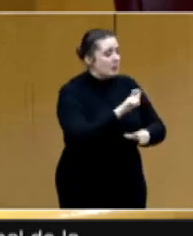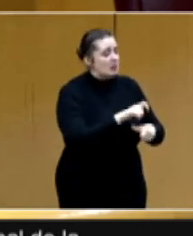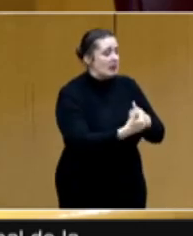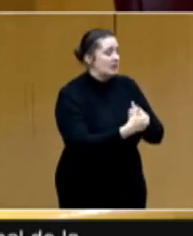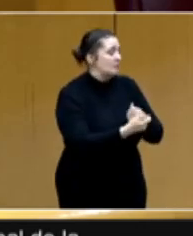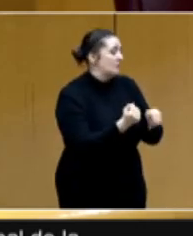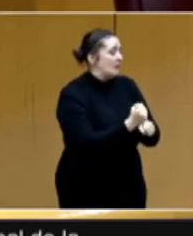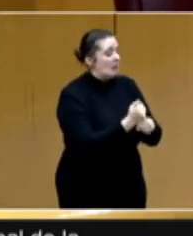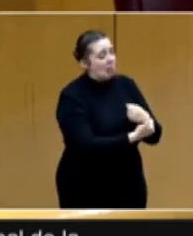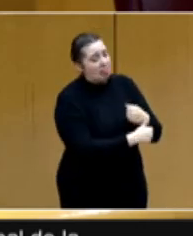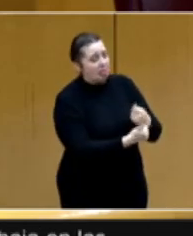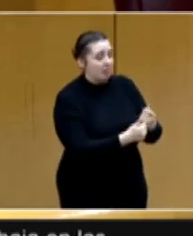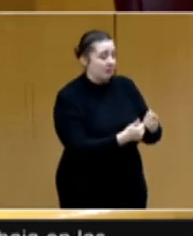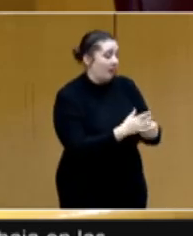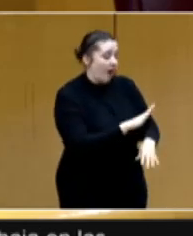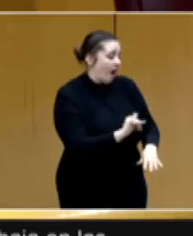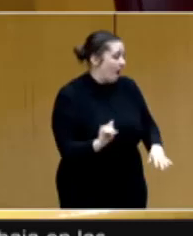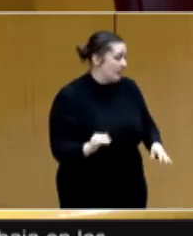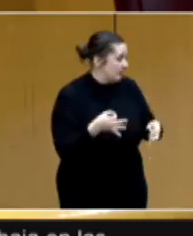sea igual